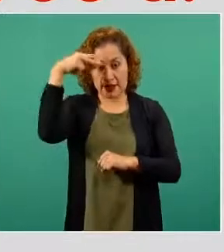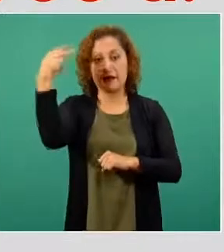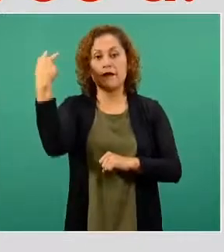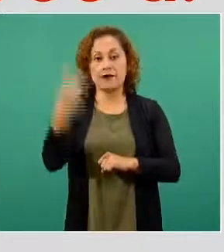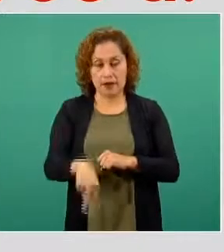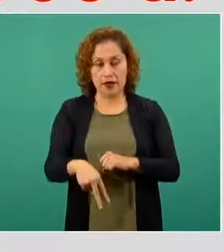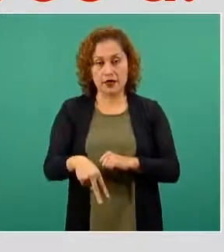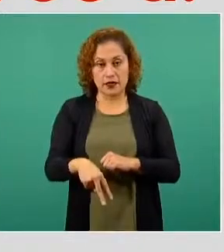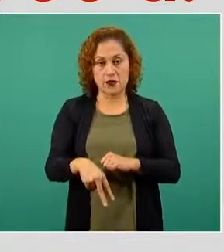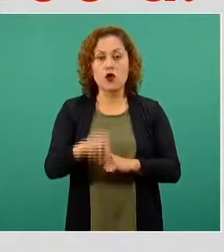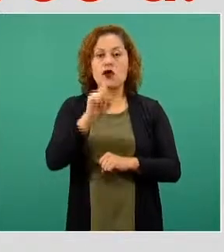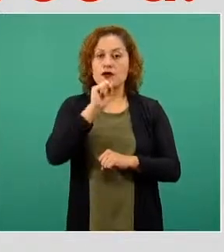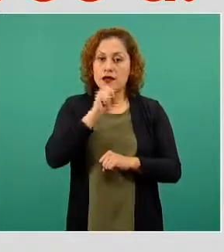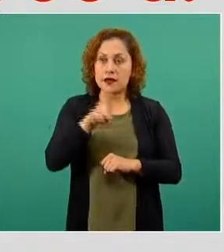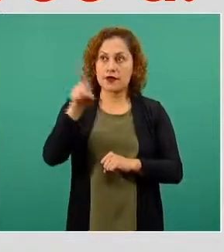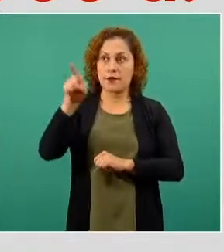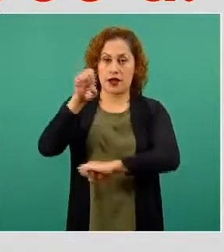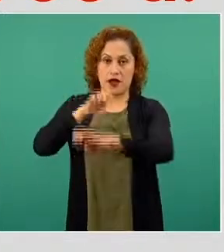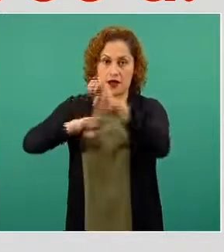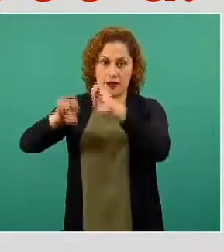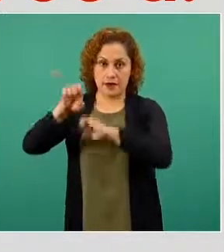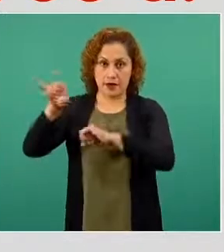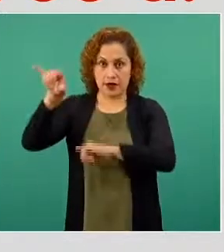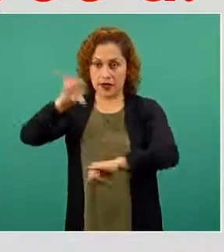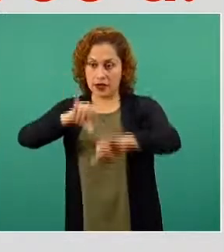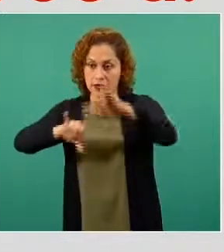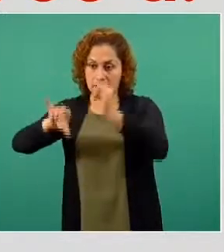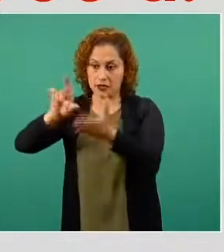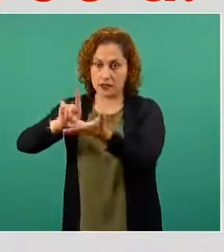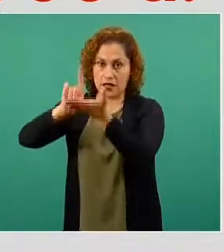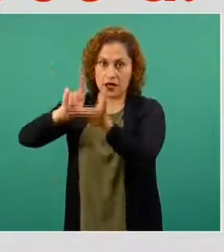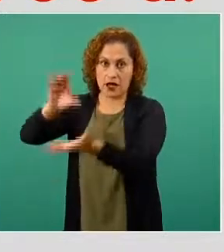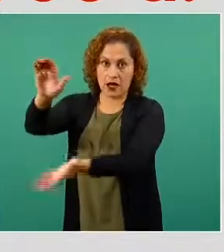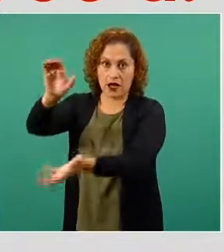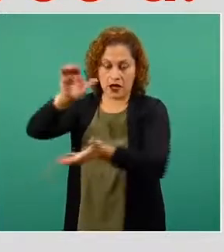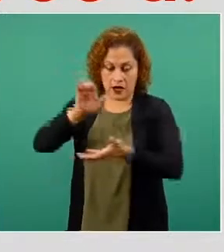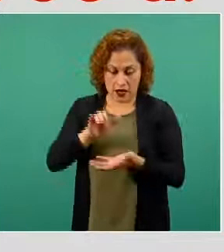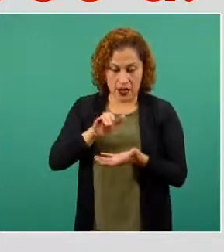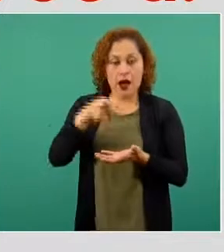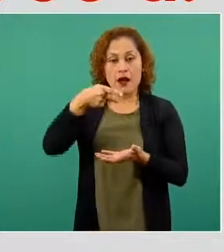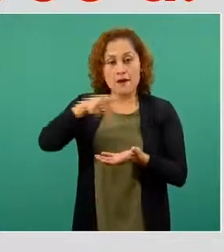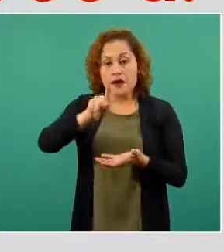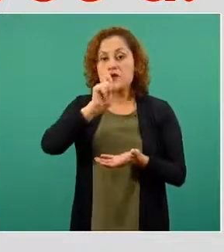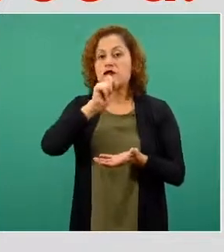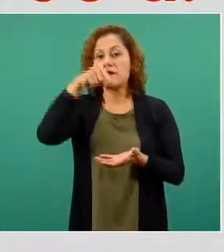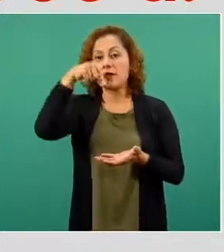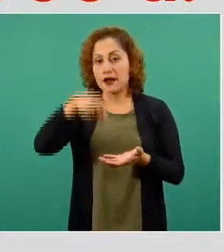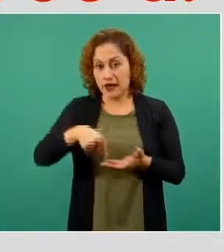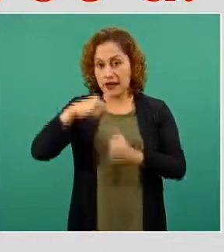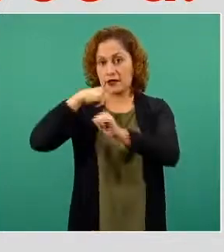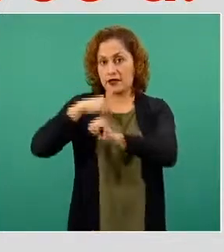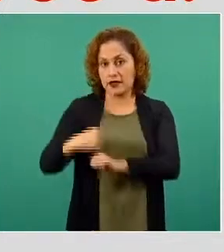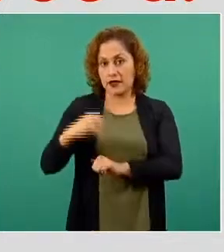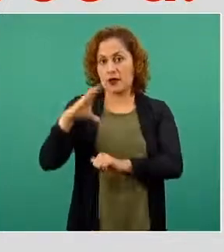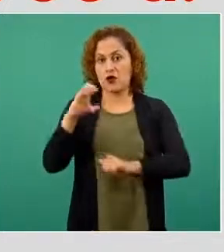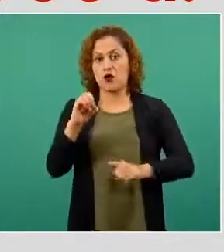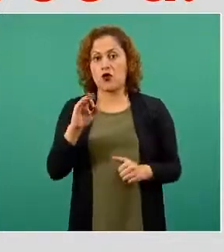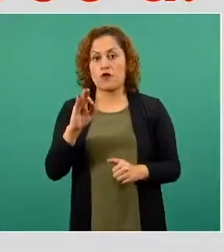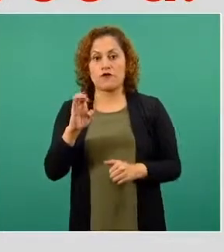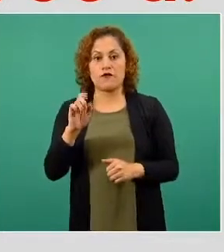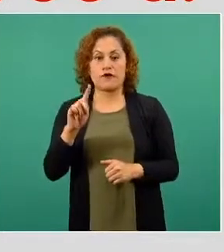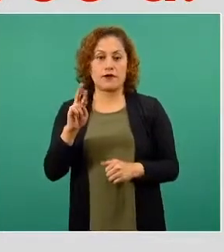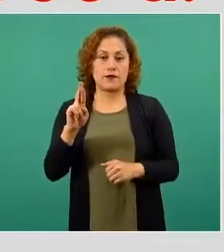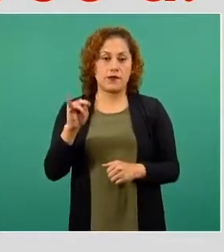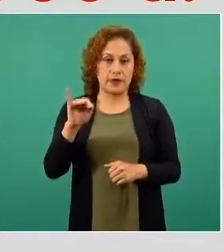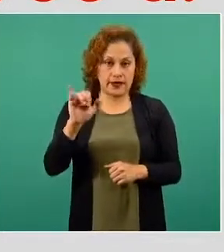tanto el proveedor, en este caso el productor, la farmacéutica de la vacuna, realiza, pero también la Comisión Federal de Protección contra